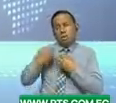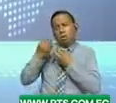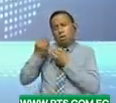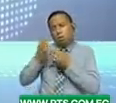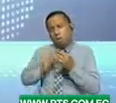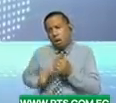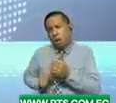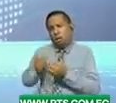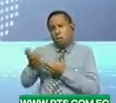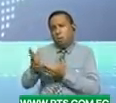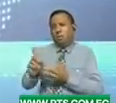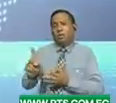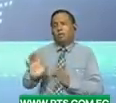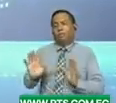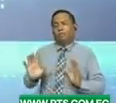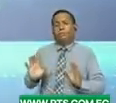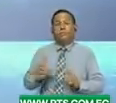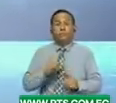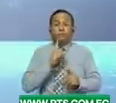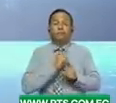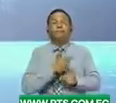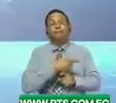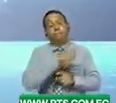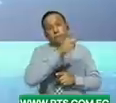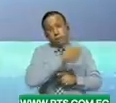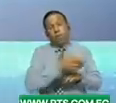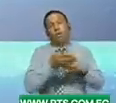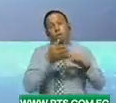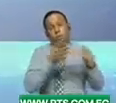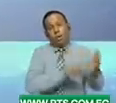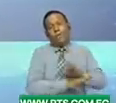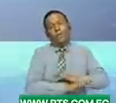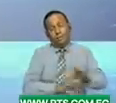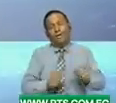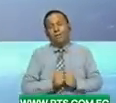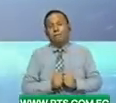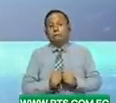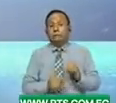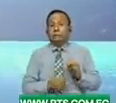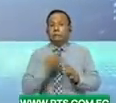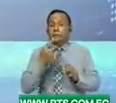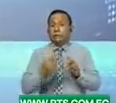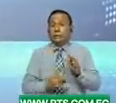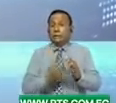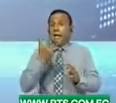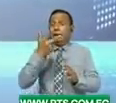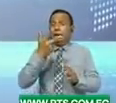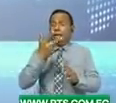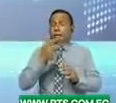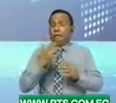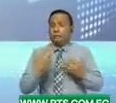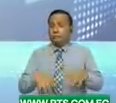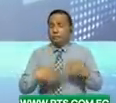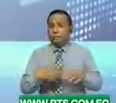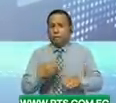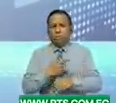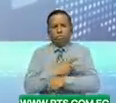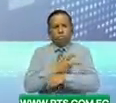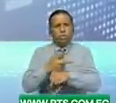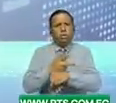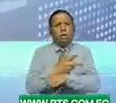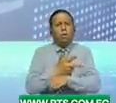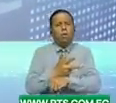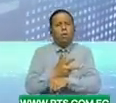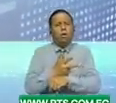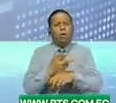favor. Ya. Bueno, ha confirmado que ha sido asesinada el ciudadano, sería la tercera persona asesinada en menos de 3 horas en